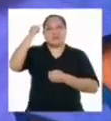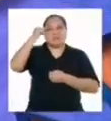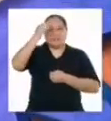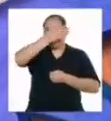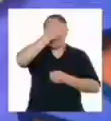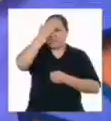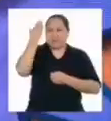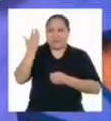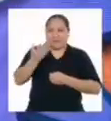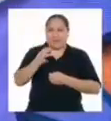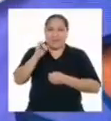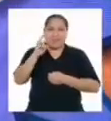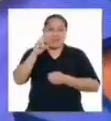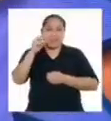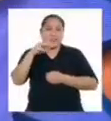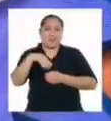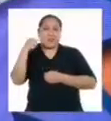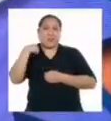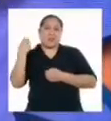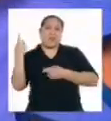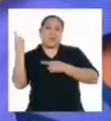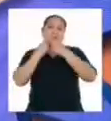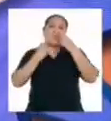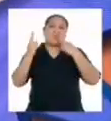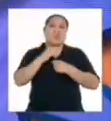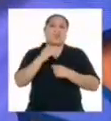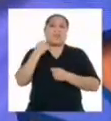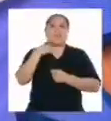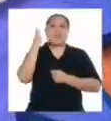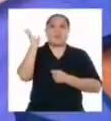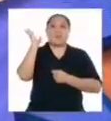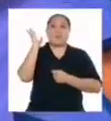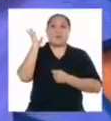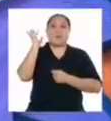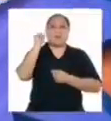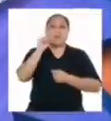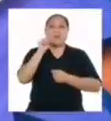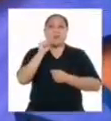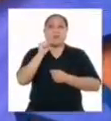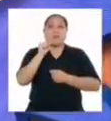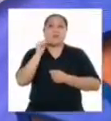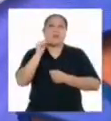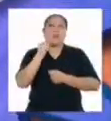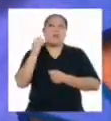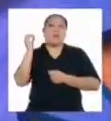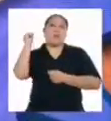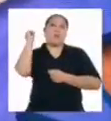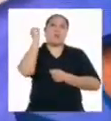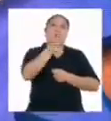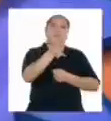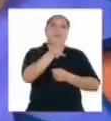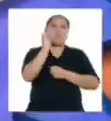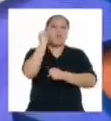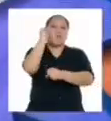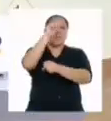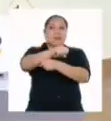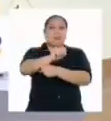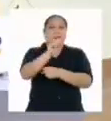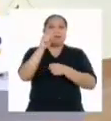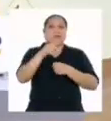Pensaste que me había olvidado, Jeremis, pero aquí estoy y en mi mano tengo el avión que te